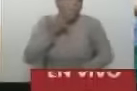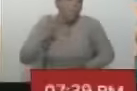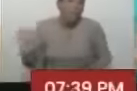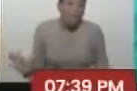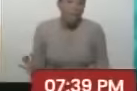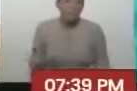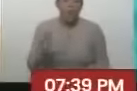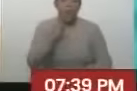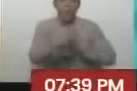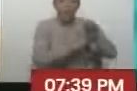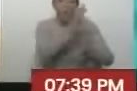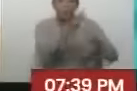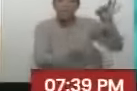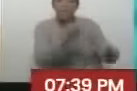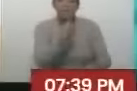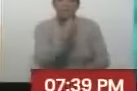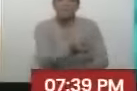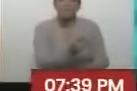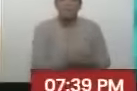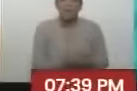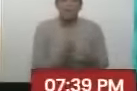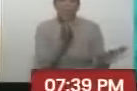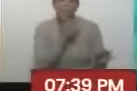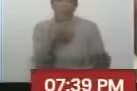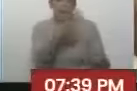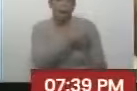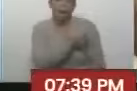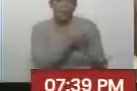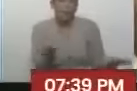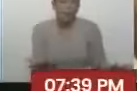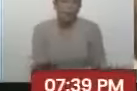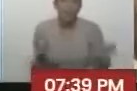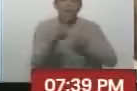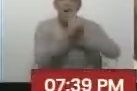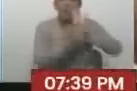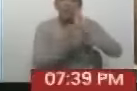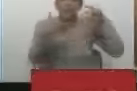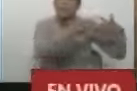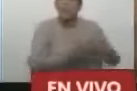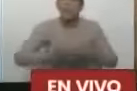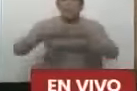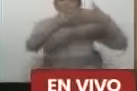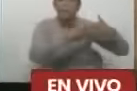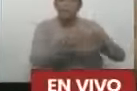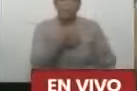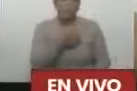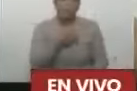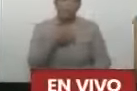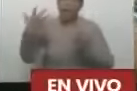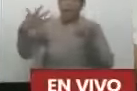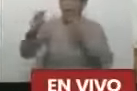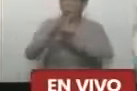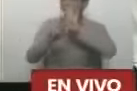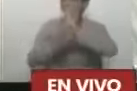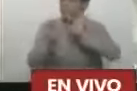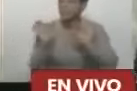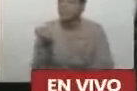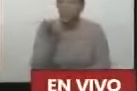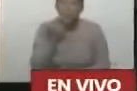ejemplo la Corte Internacional de Justicia dijera queda sin efecto y se deroga la Constitución de los Estados Unidos de América o la Constitución